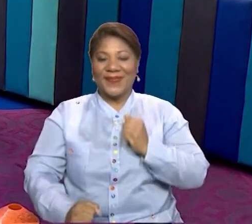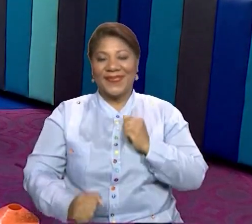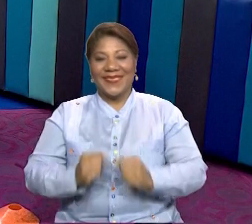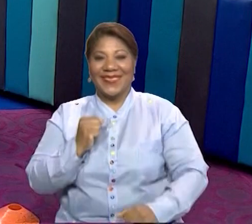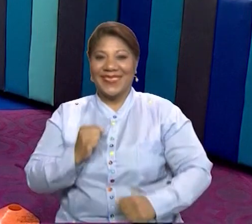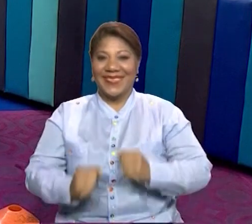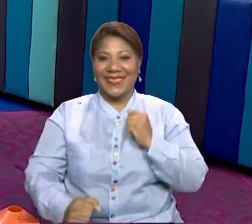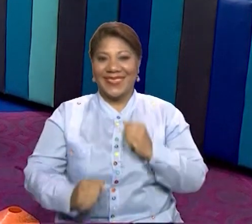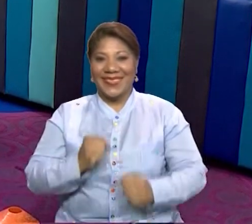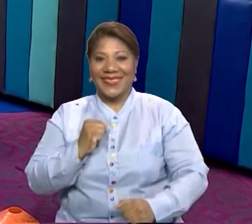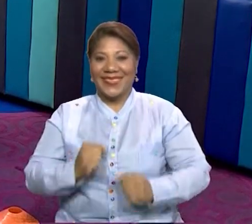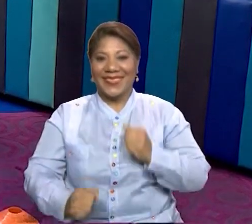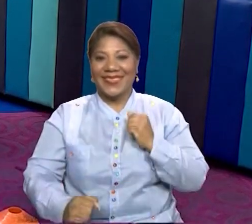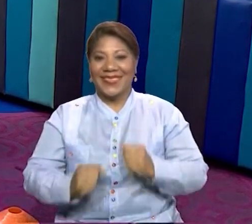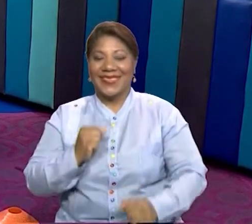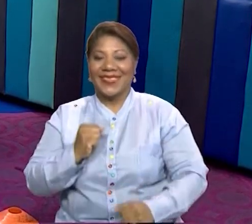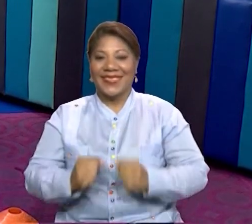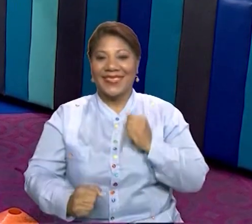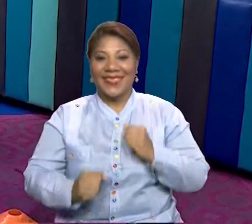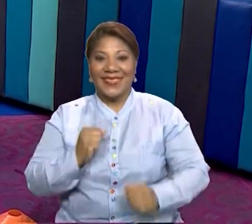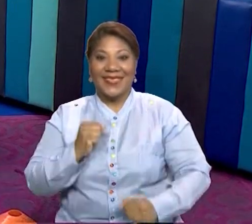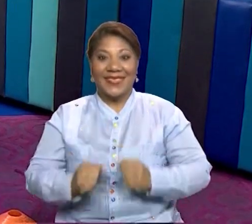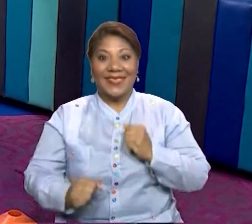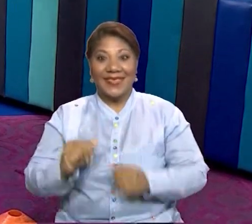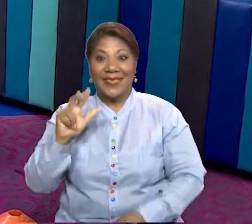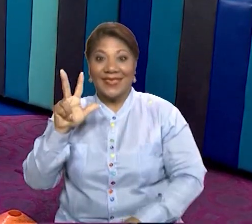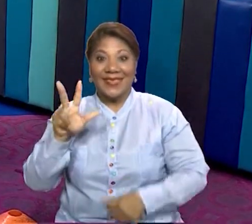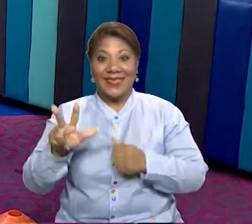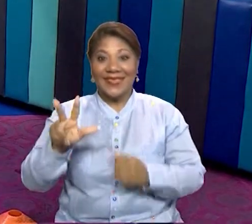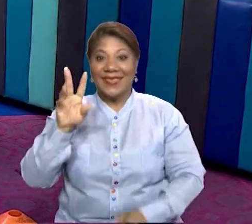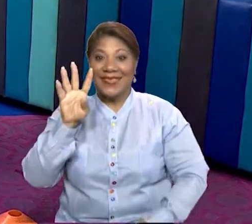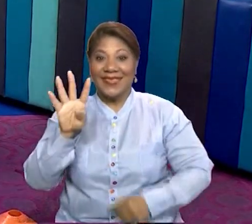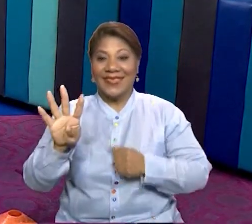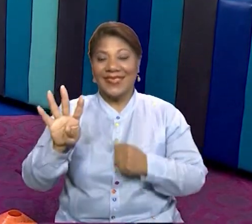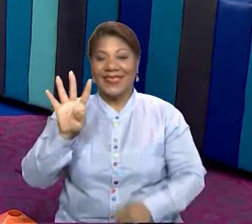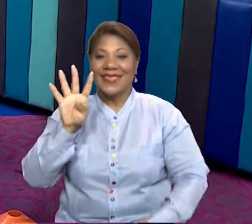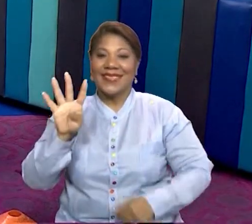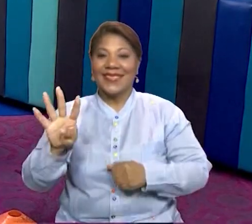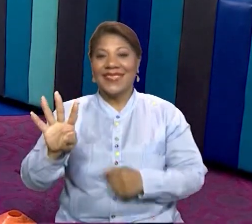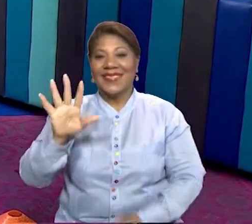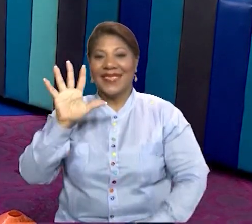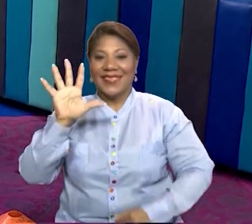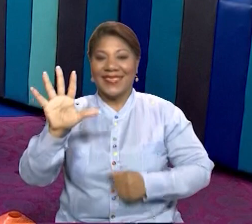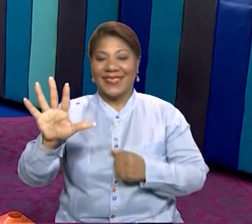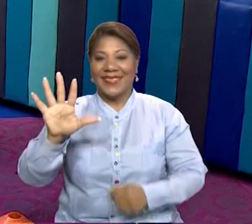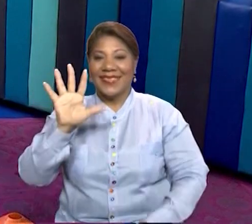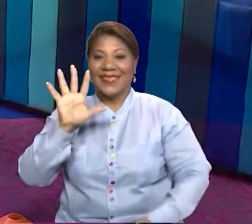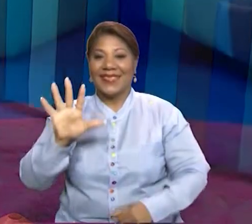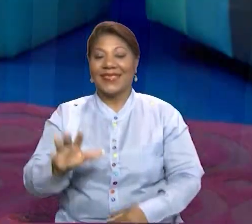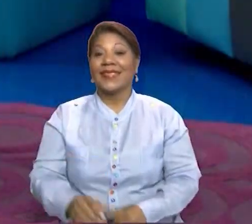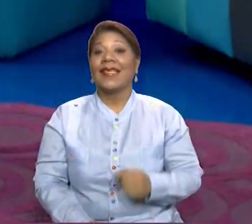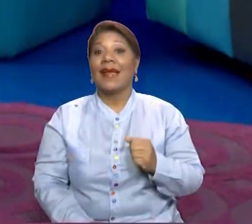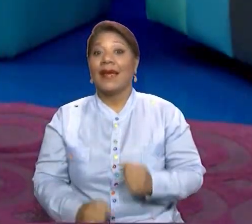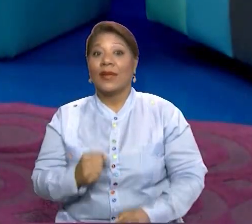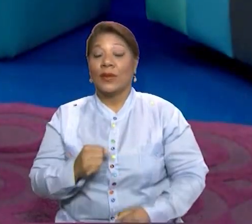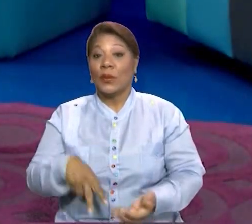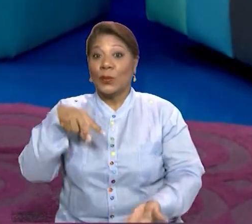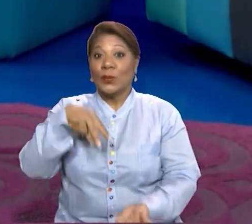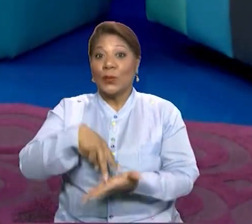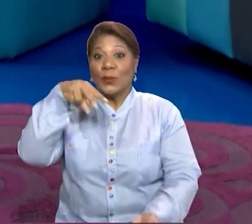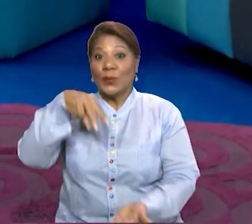1, 2, 3, 4, 5. Ahora rebotes.